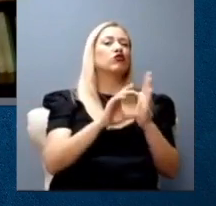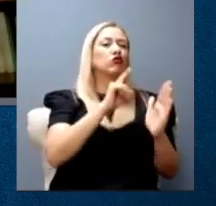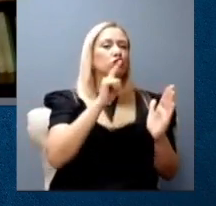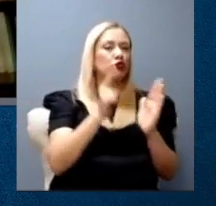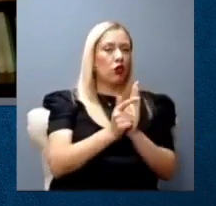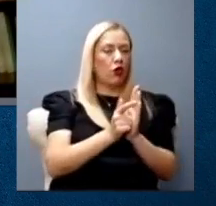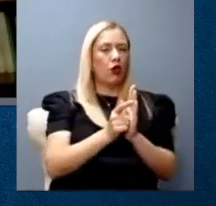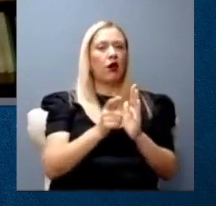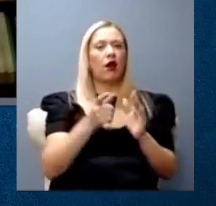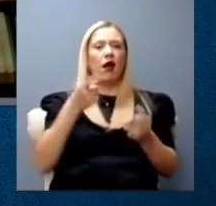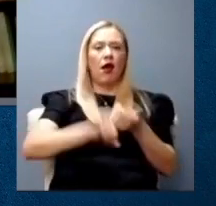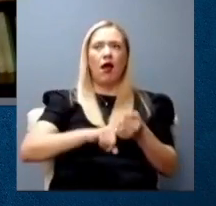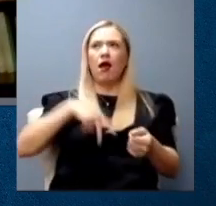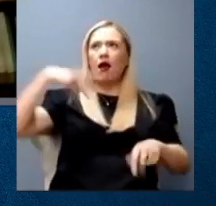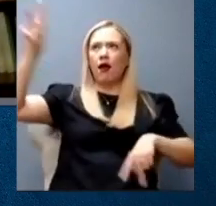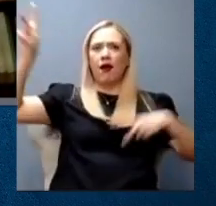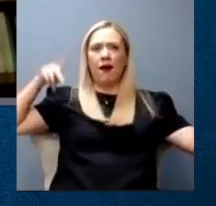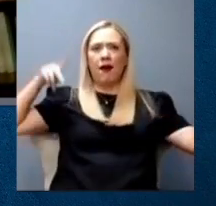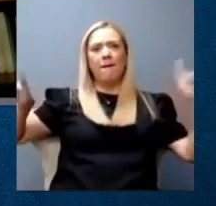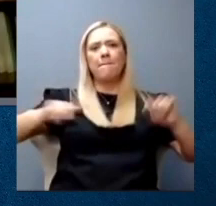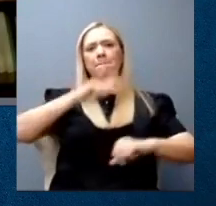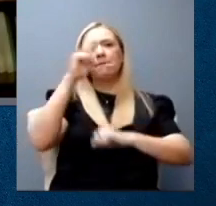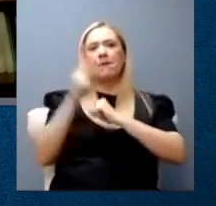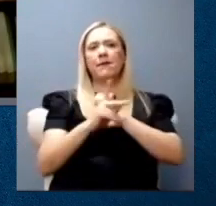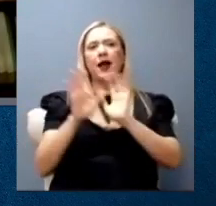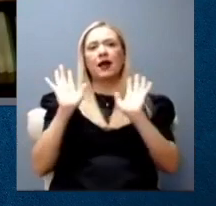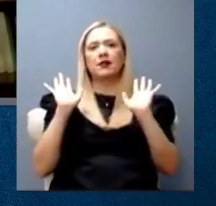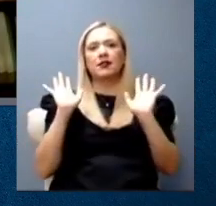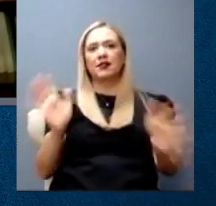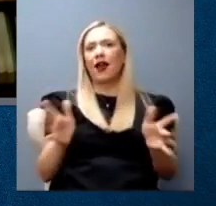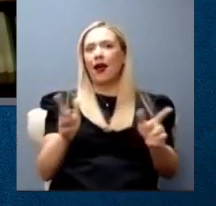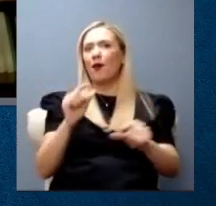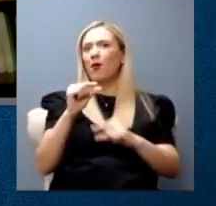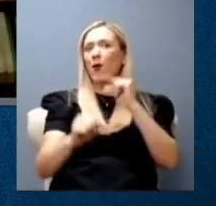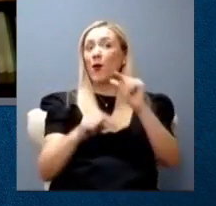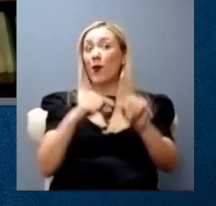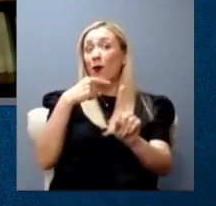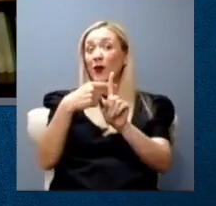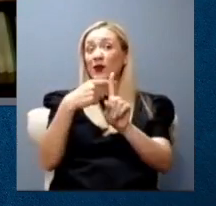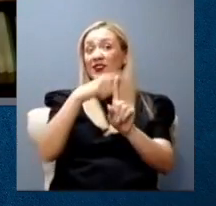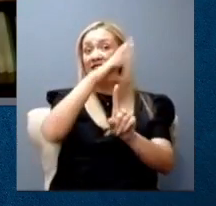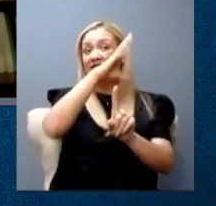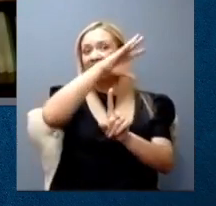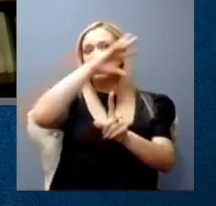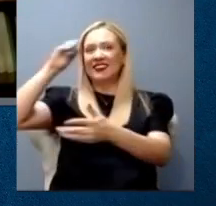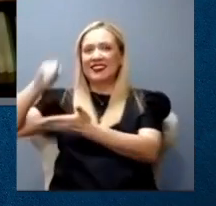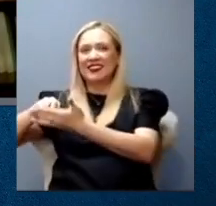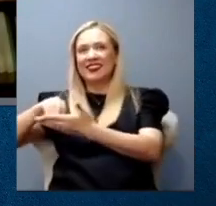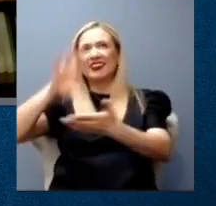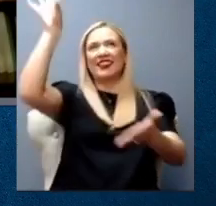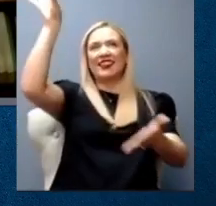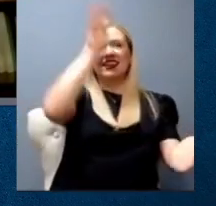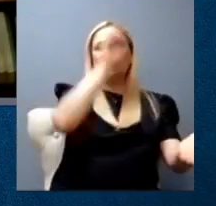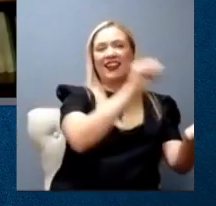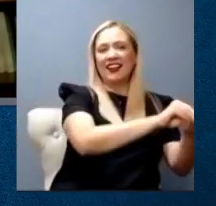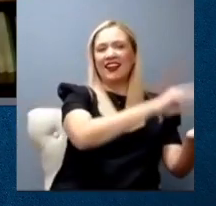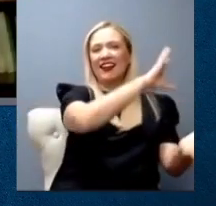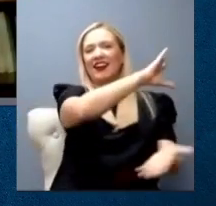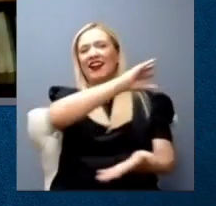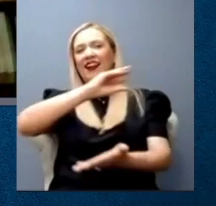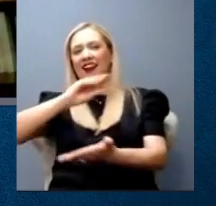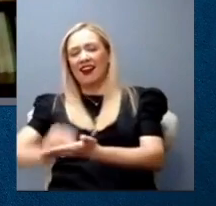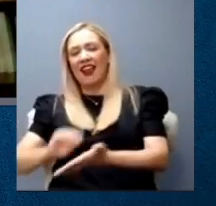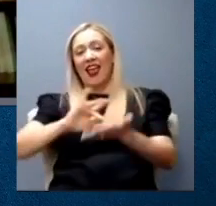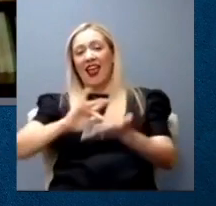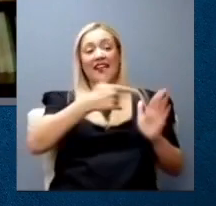dentro de los estados que habían ido positivizando los derechos humanos y los habían plasmado dentro de las